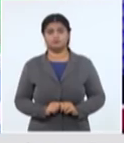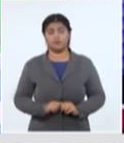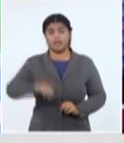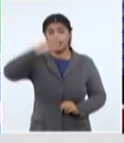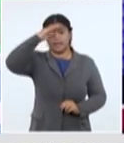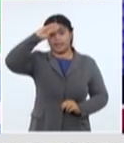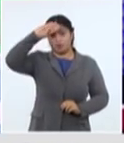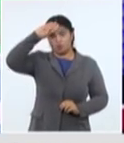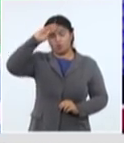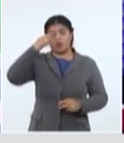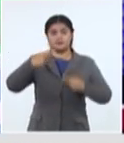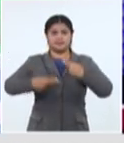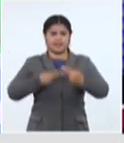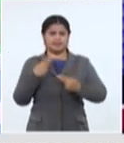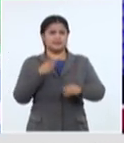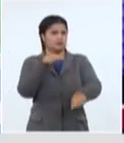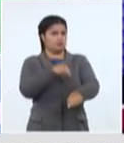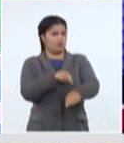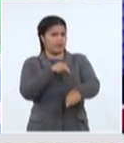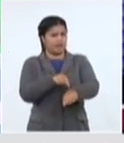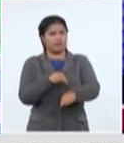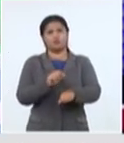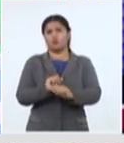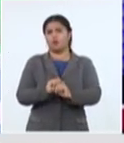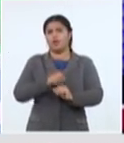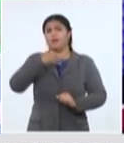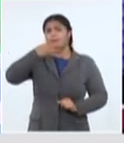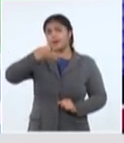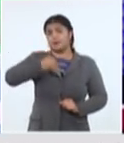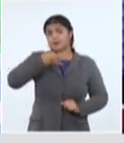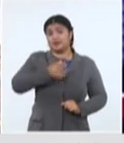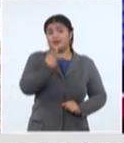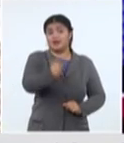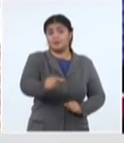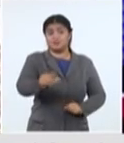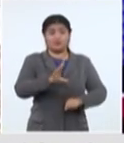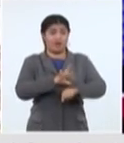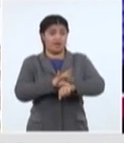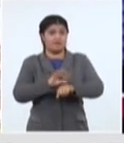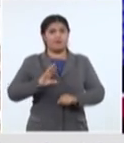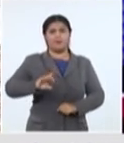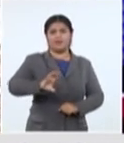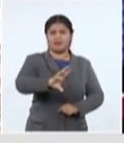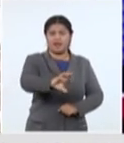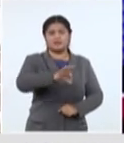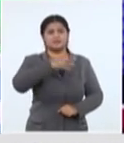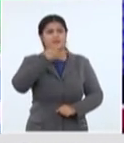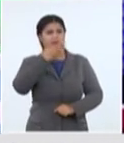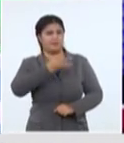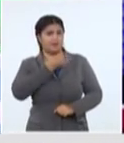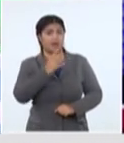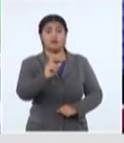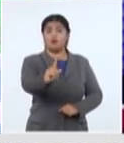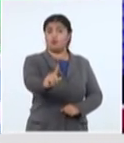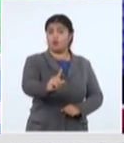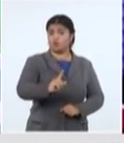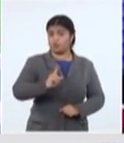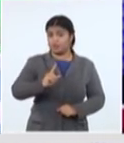manera, para poder compensar estas situaciones. Pero no es menos cierto, Gisela, que esta